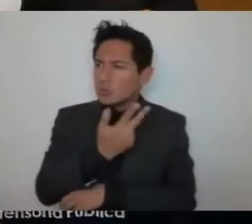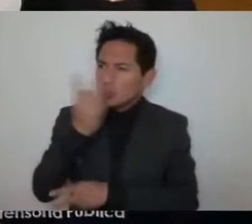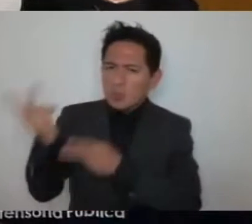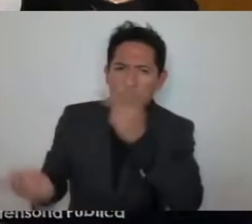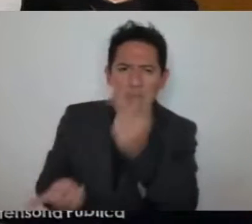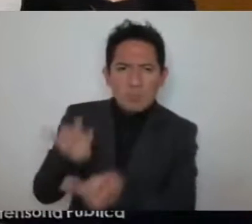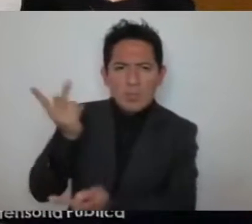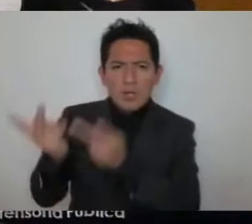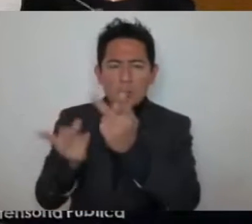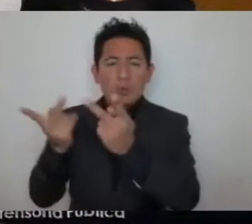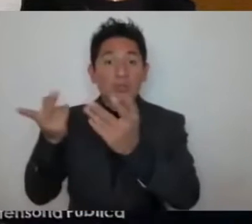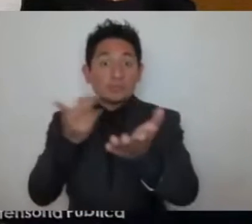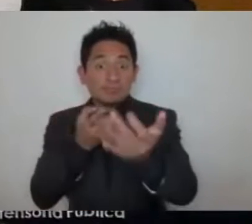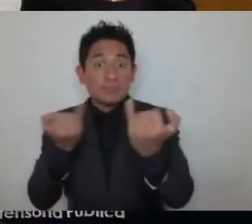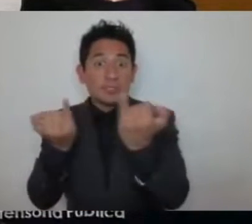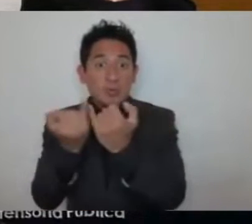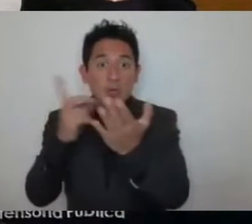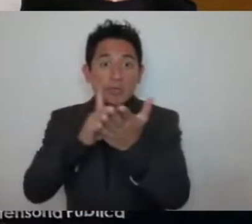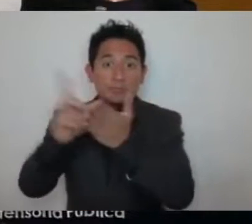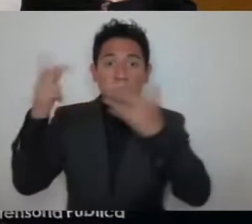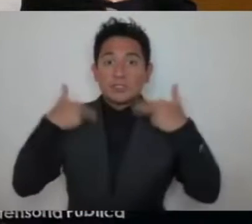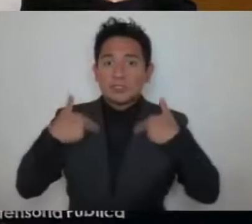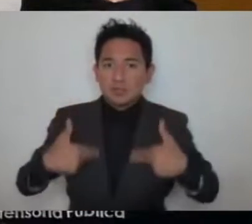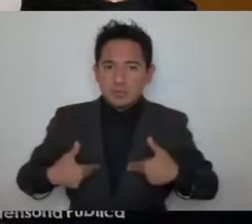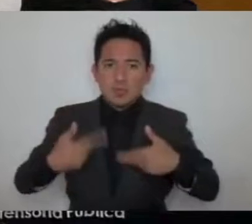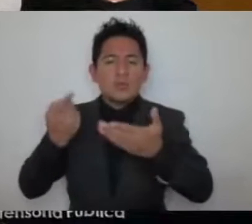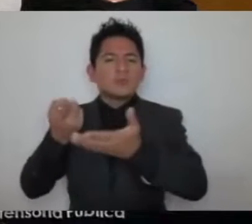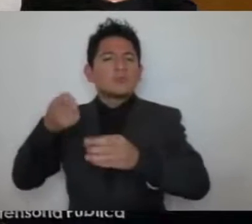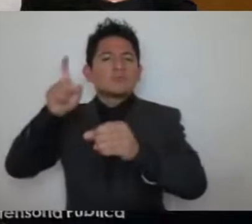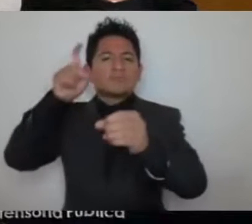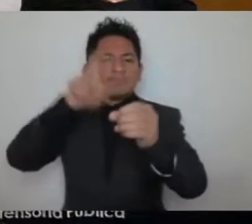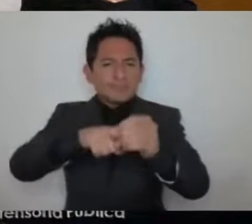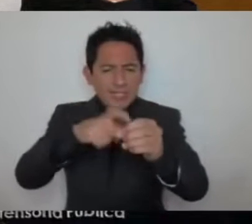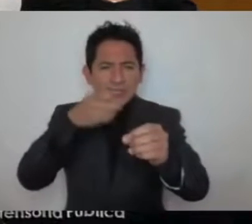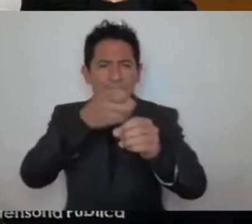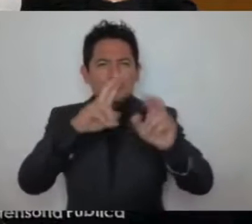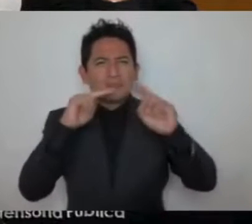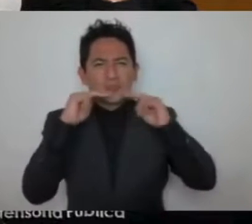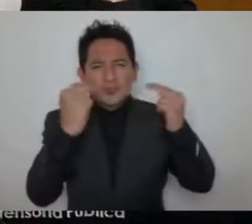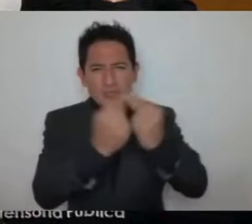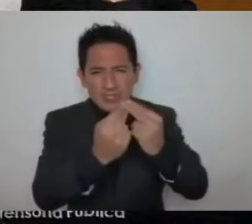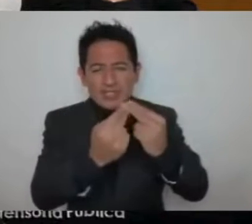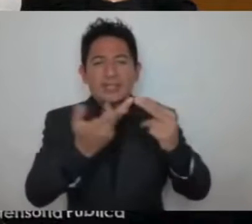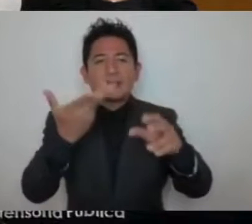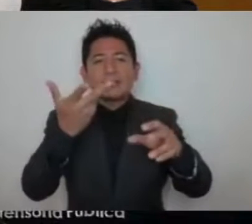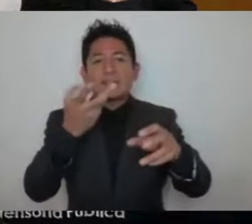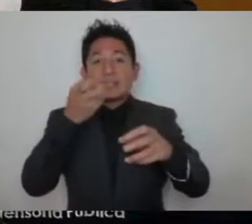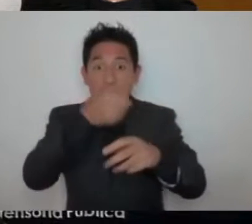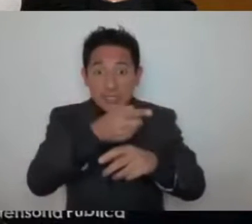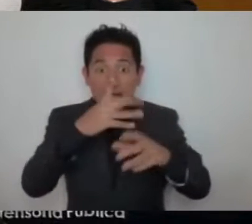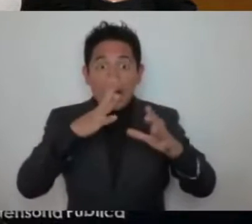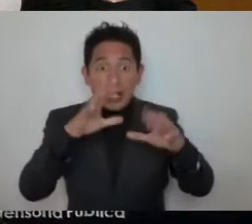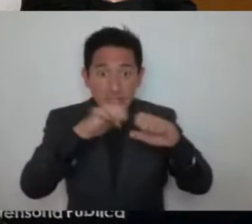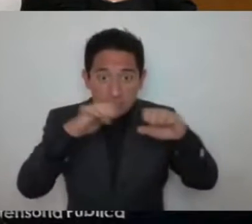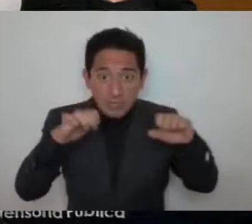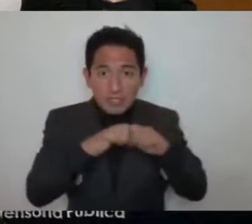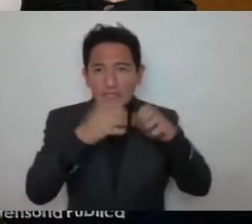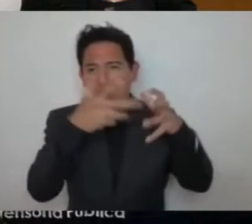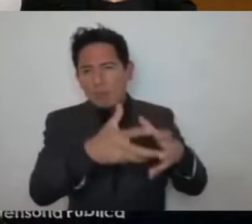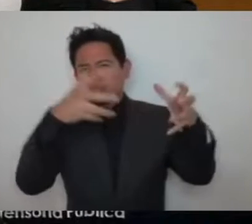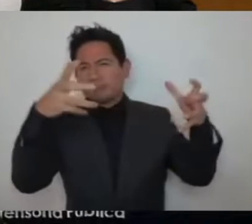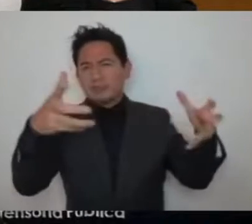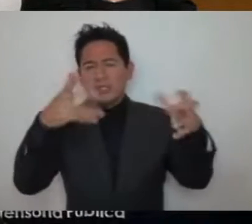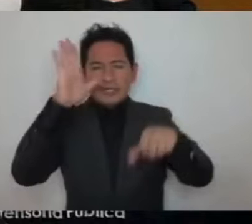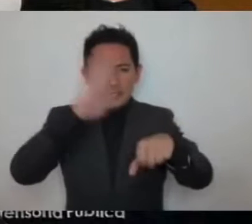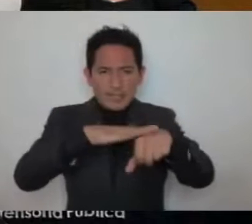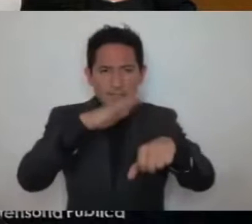Humanos yo en ese entonces era parte de la unidad y hubo un equipo grande de trabajo participando en eso de concretamente de la dirección de acceso a la justicia que ahora